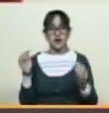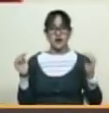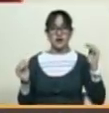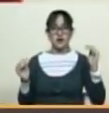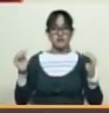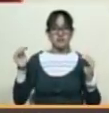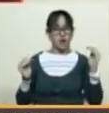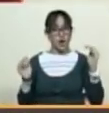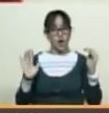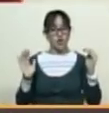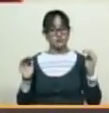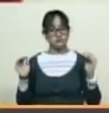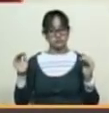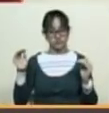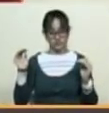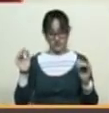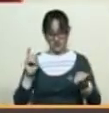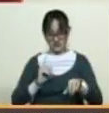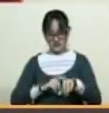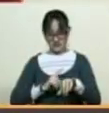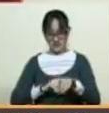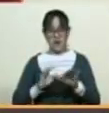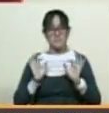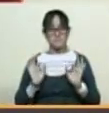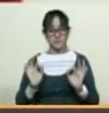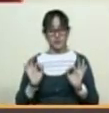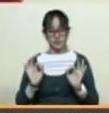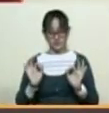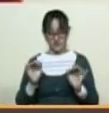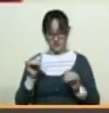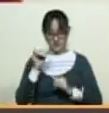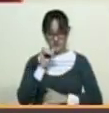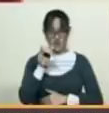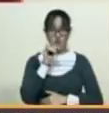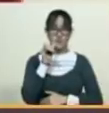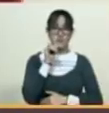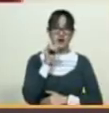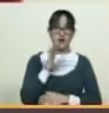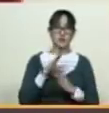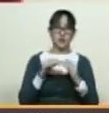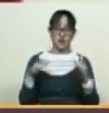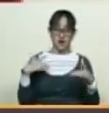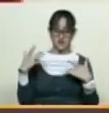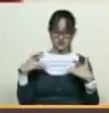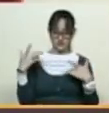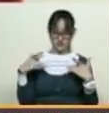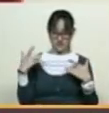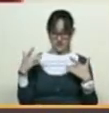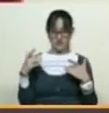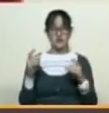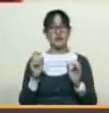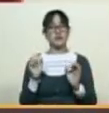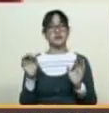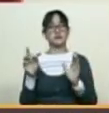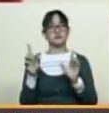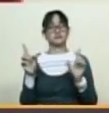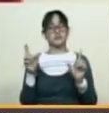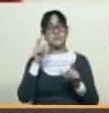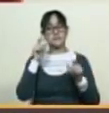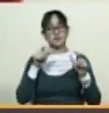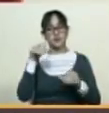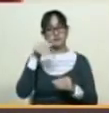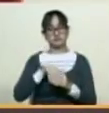equilibrio en el tiempo y espacio que dediquen a informar sobre las actividades de los candidatos.